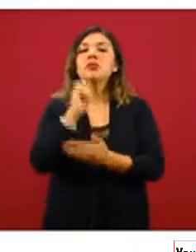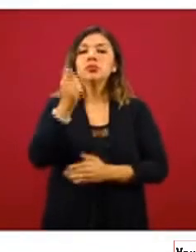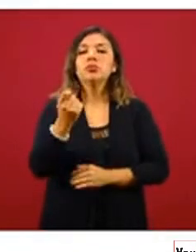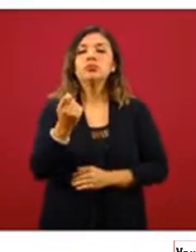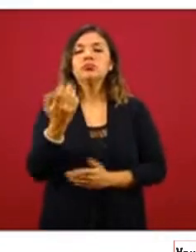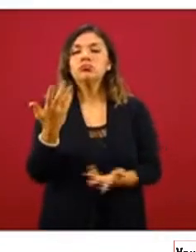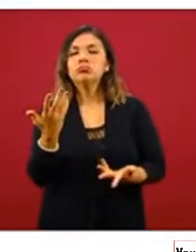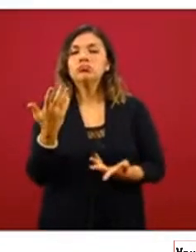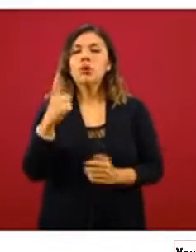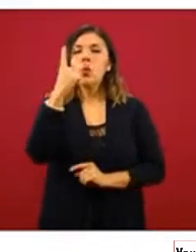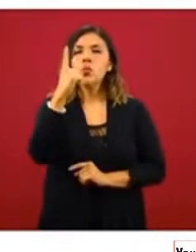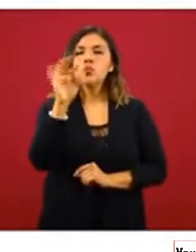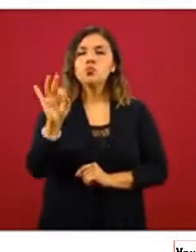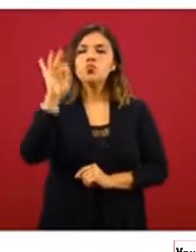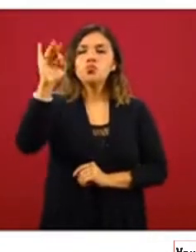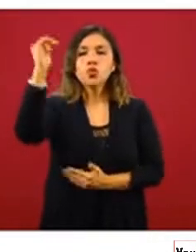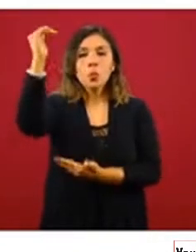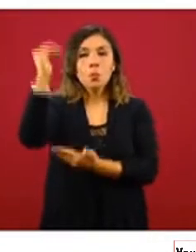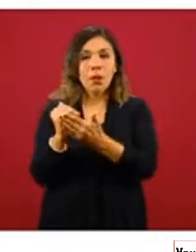lo vemos en la siguiente diapositiva,